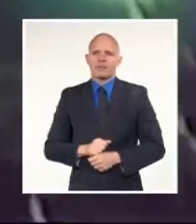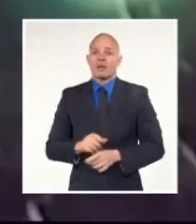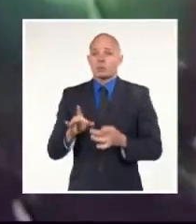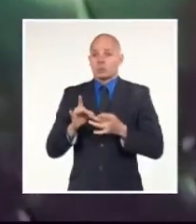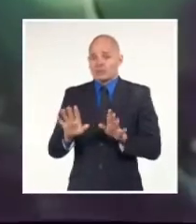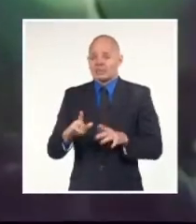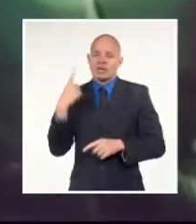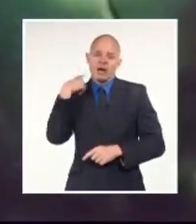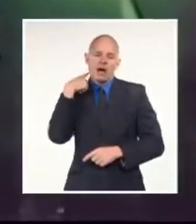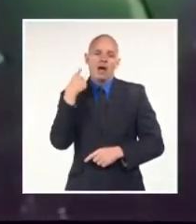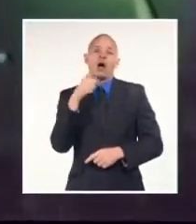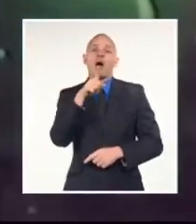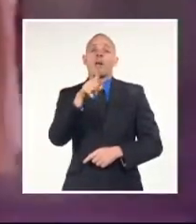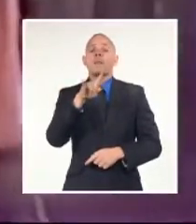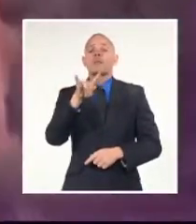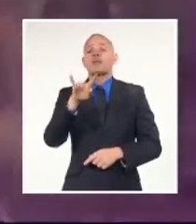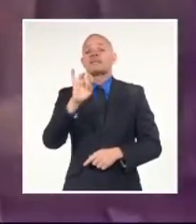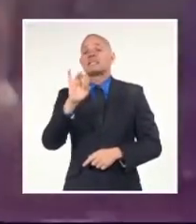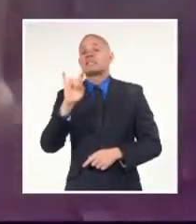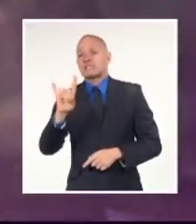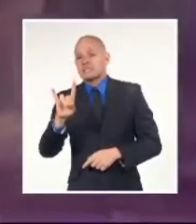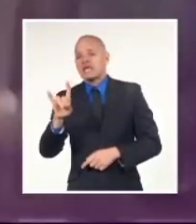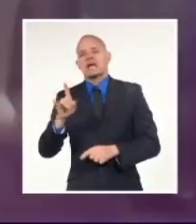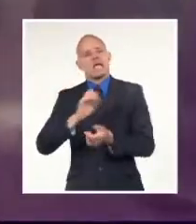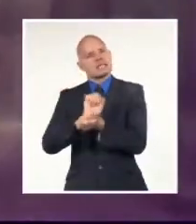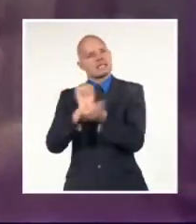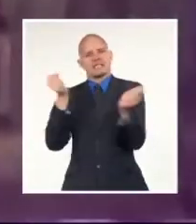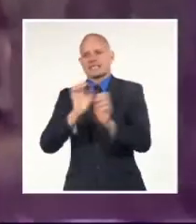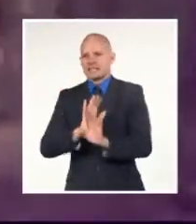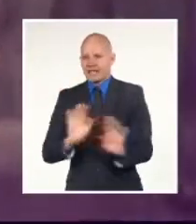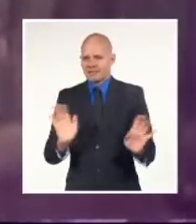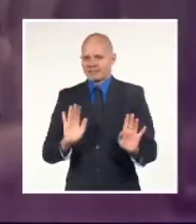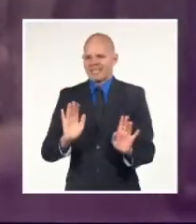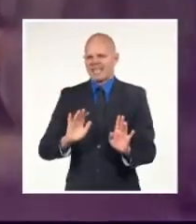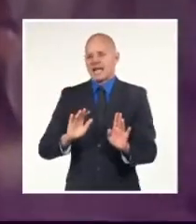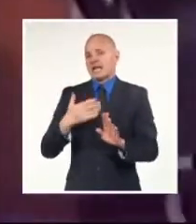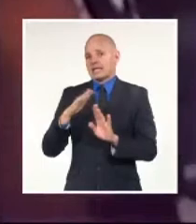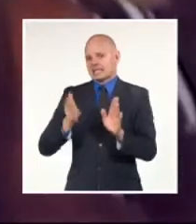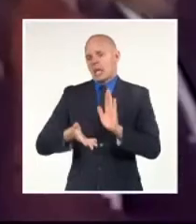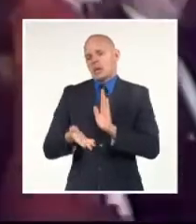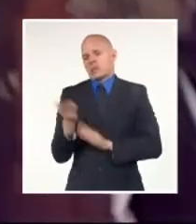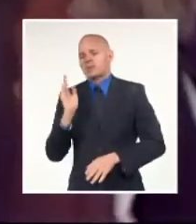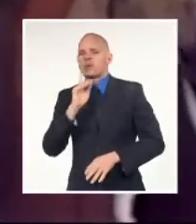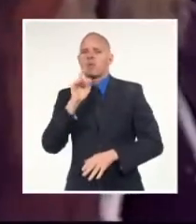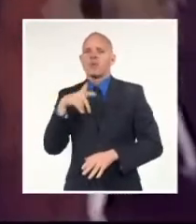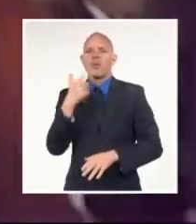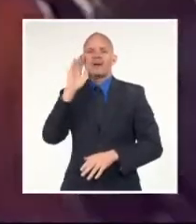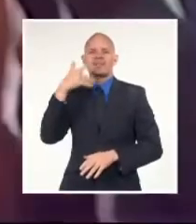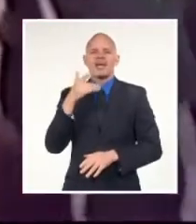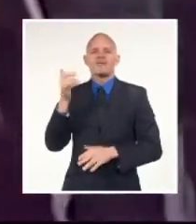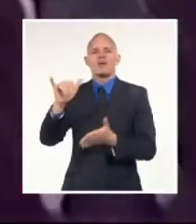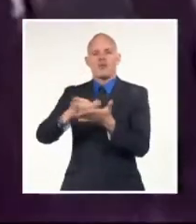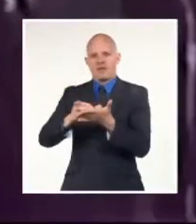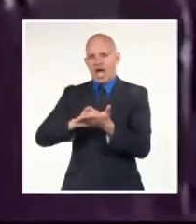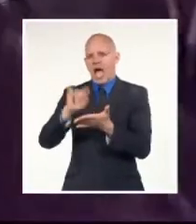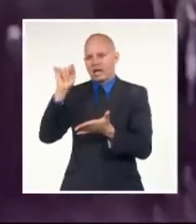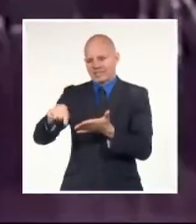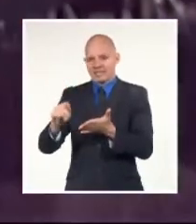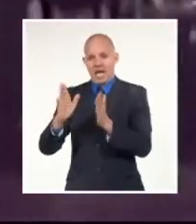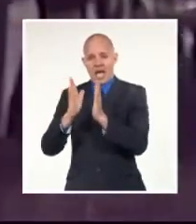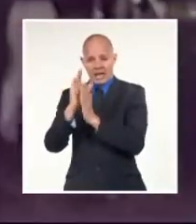De ahí salimos para Nueva York y la iglesia de Nueva York, que cabía miles, se llenó recibiéndonos. Y yo creo